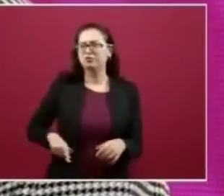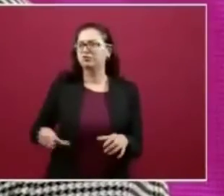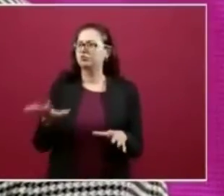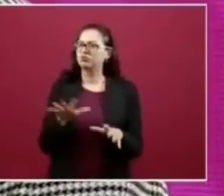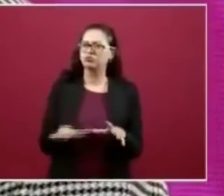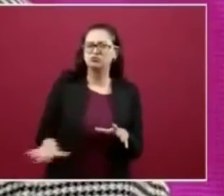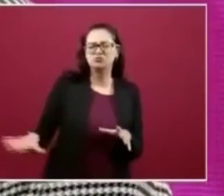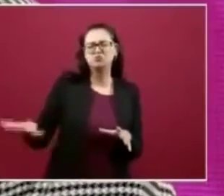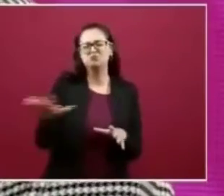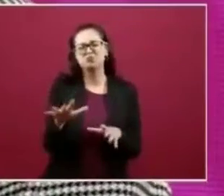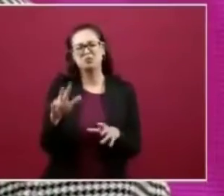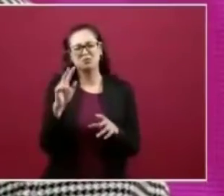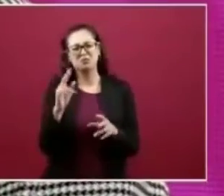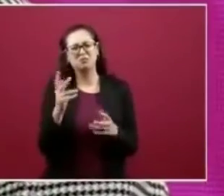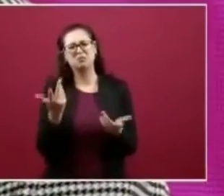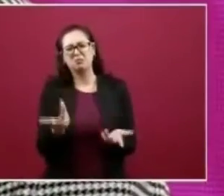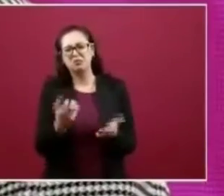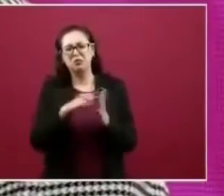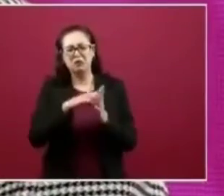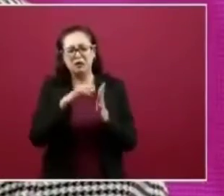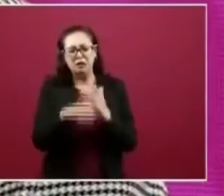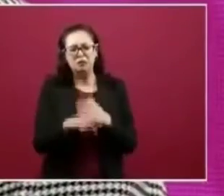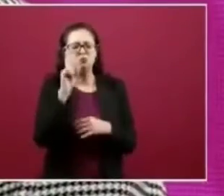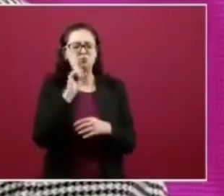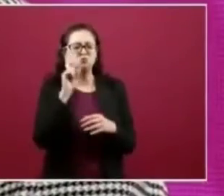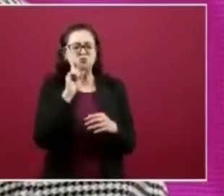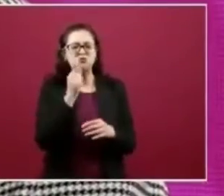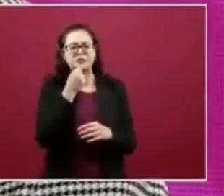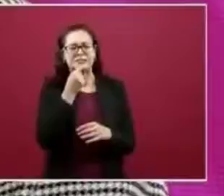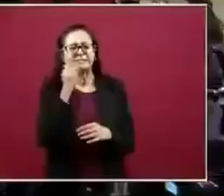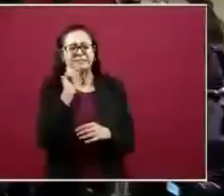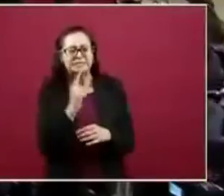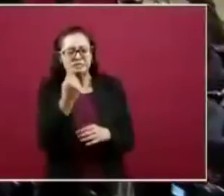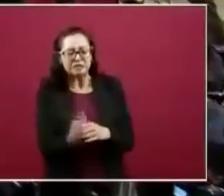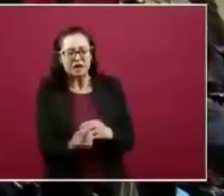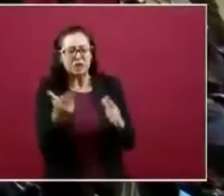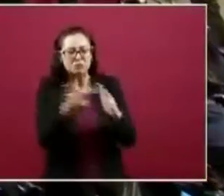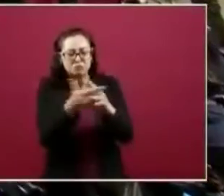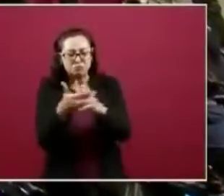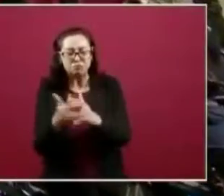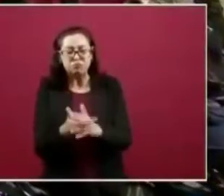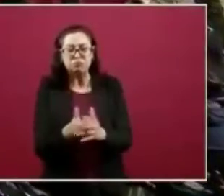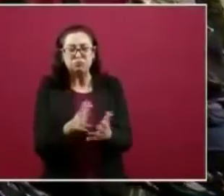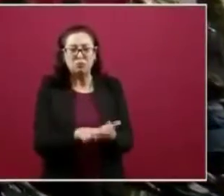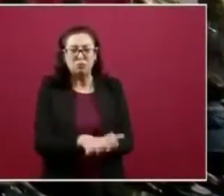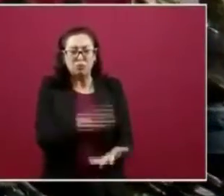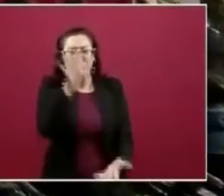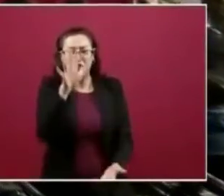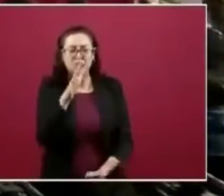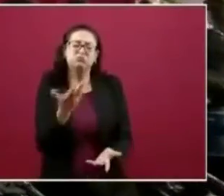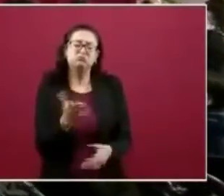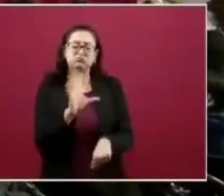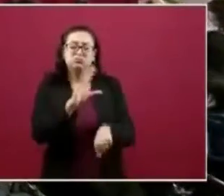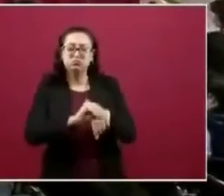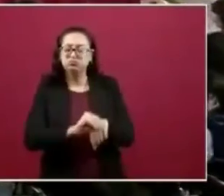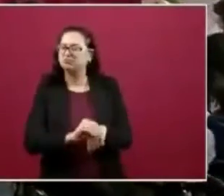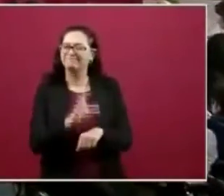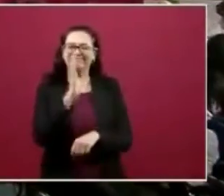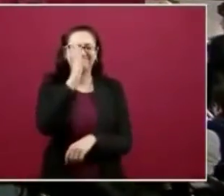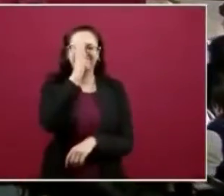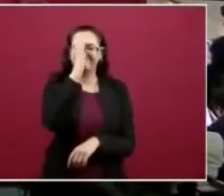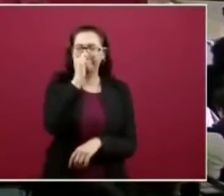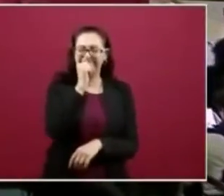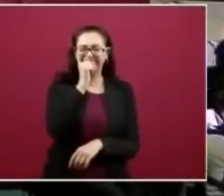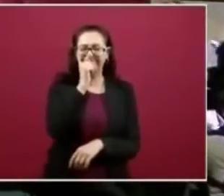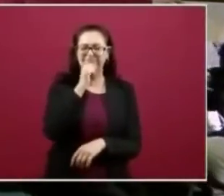las cifras de, por ejemplo, feminicidio infantil hayan aumentado. No podemos permitirlo ni como sociedad